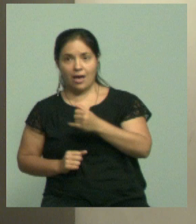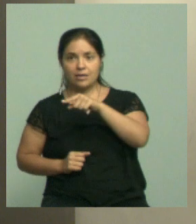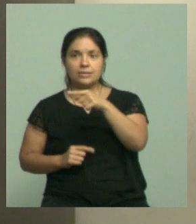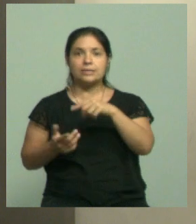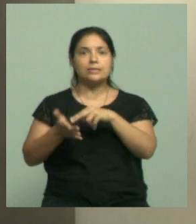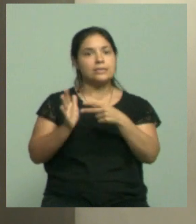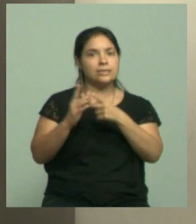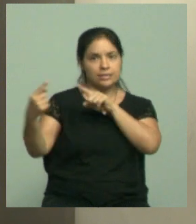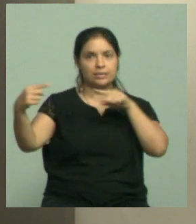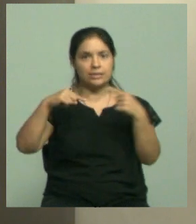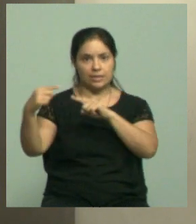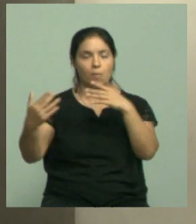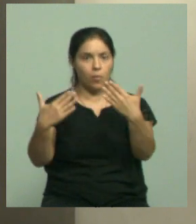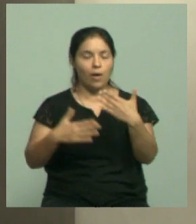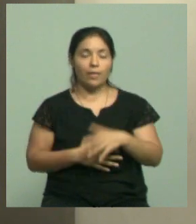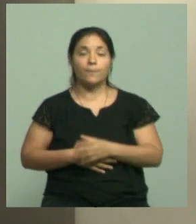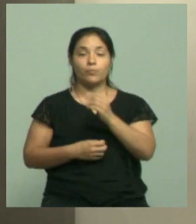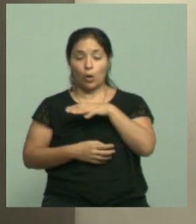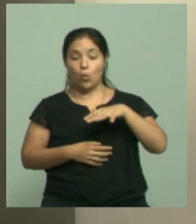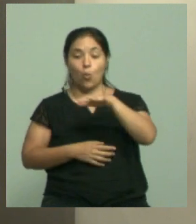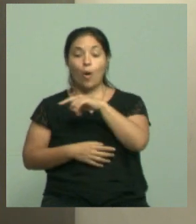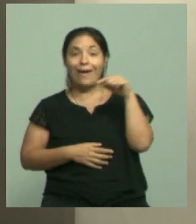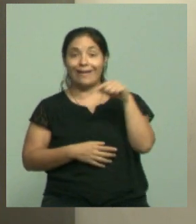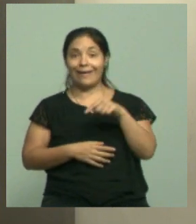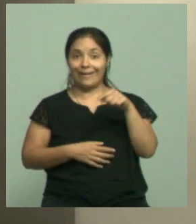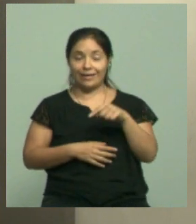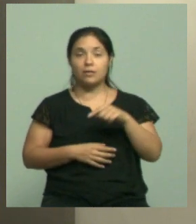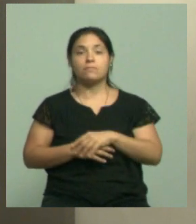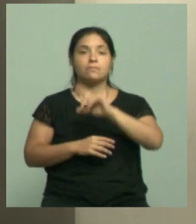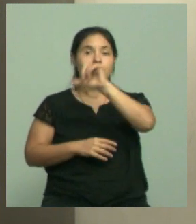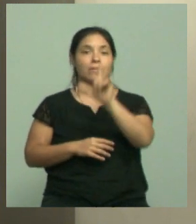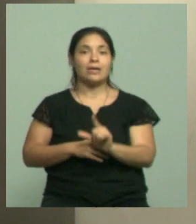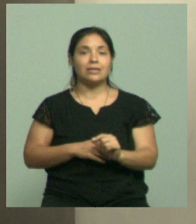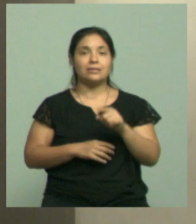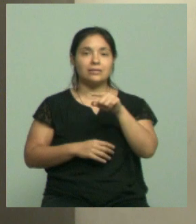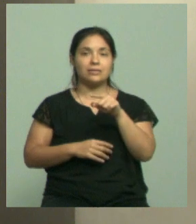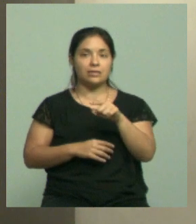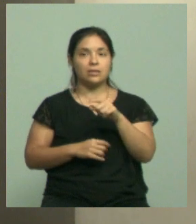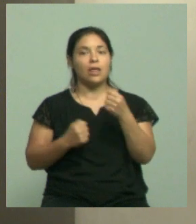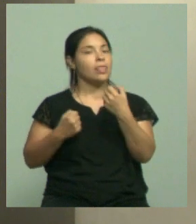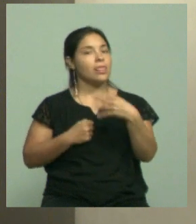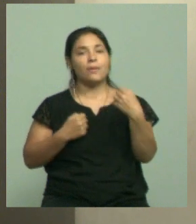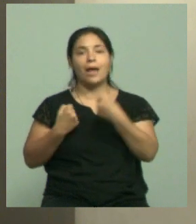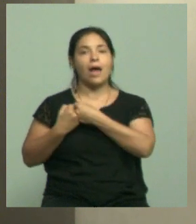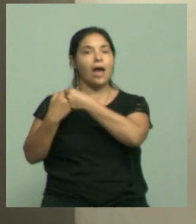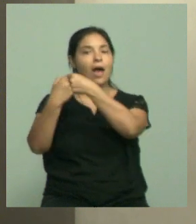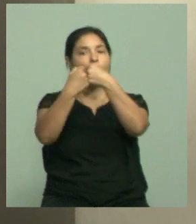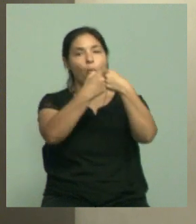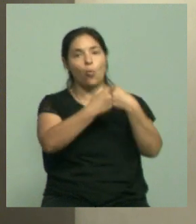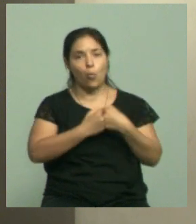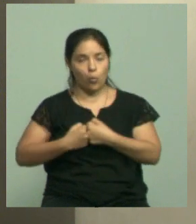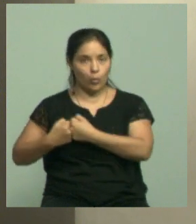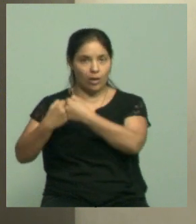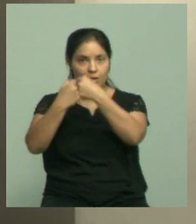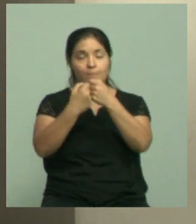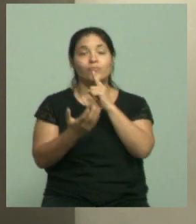un continente o en un lugar en donde usualmente los países suelen ser muy consensuados en los procesos de